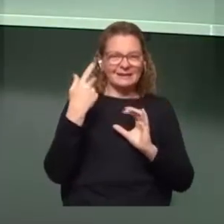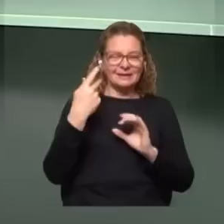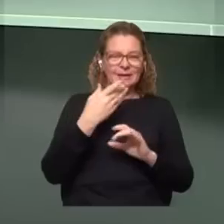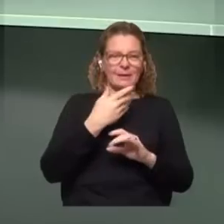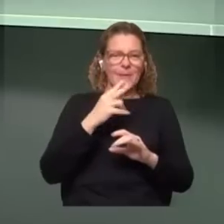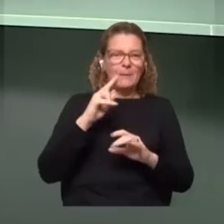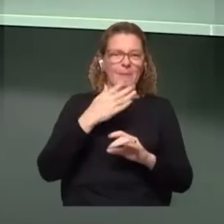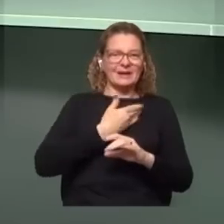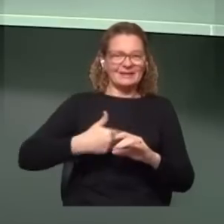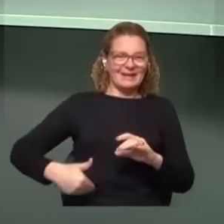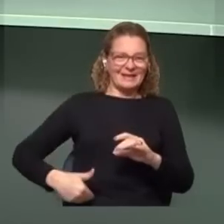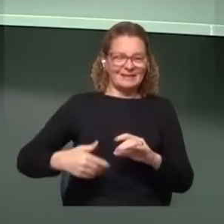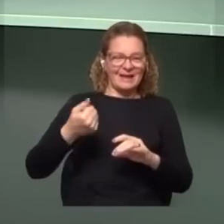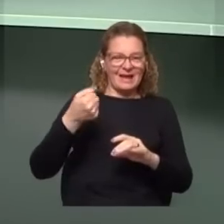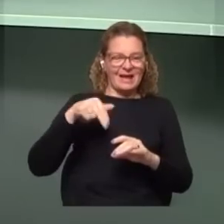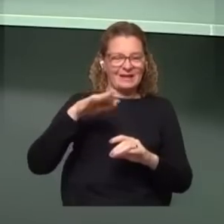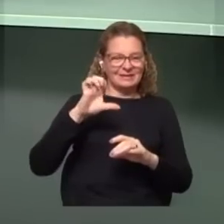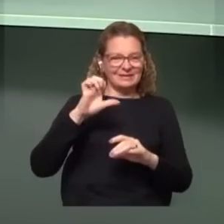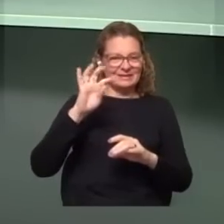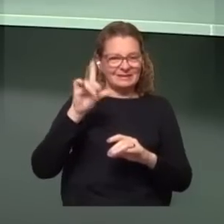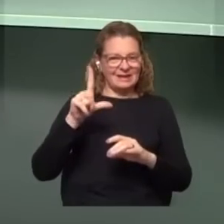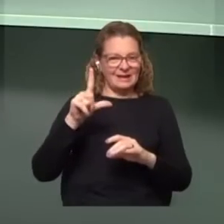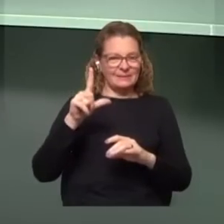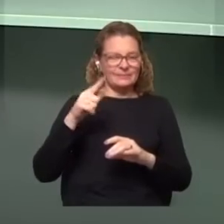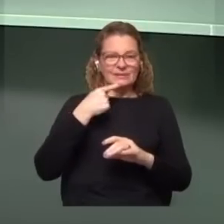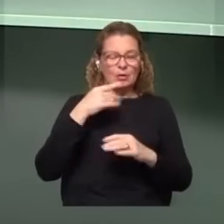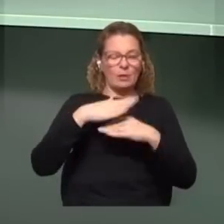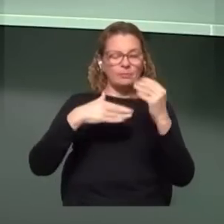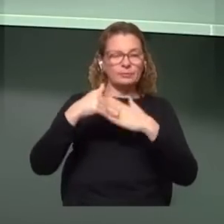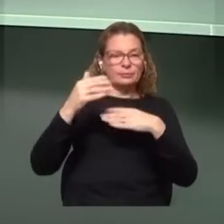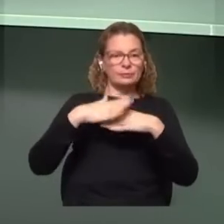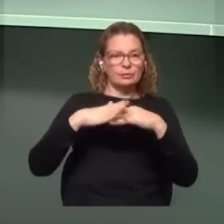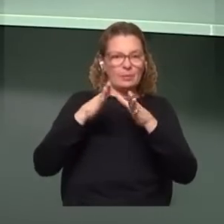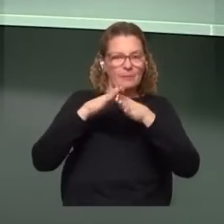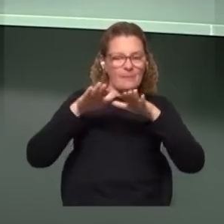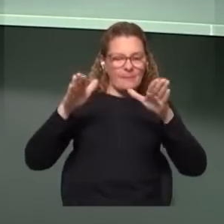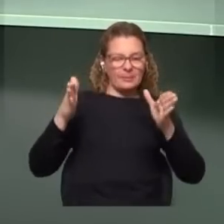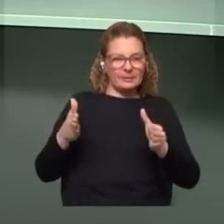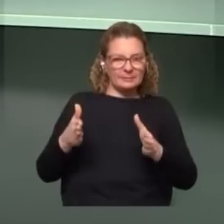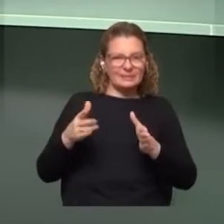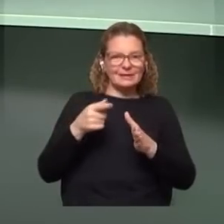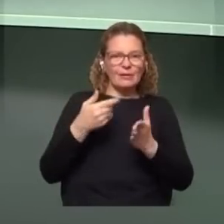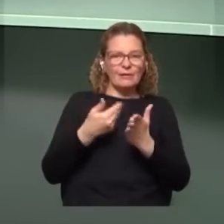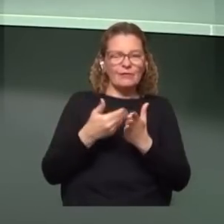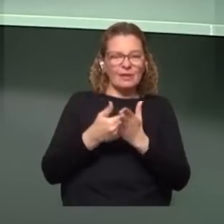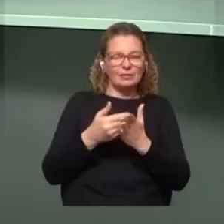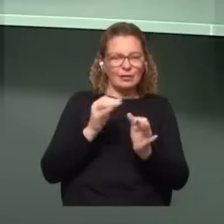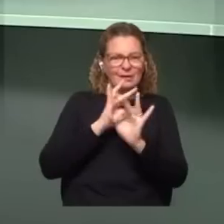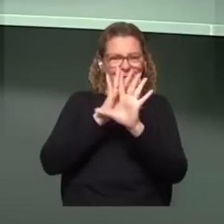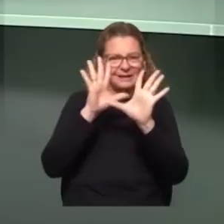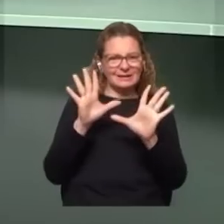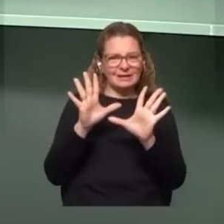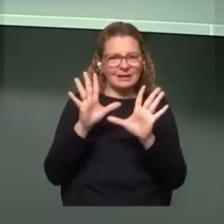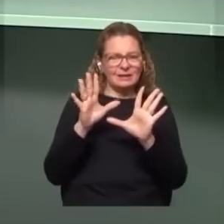vicepresidente de antel Robert dijo que la construcción delante la arena en la construcción faltó transparencia y